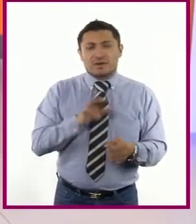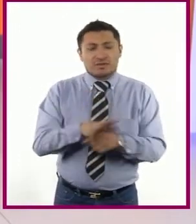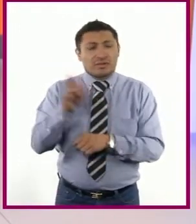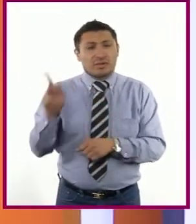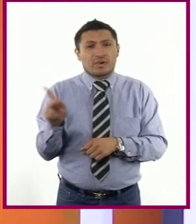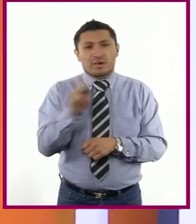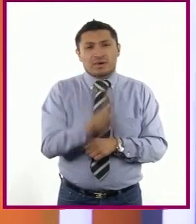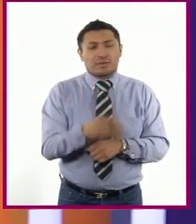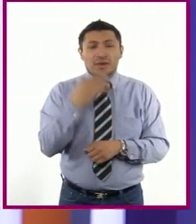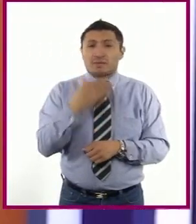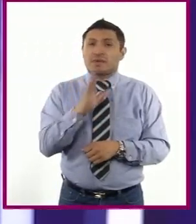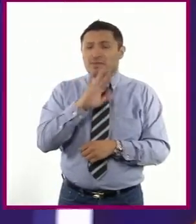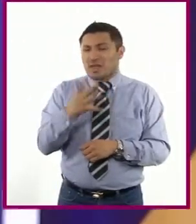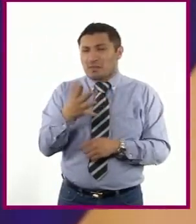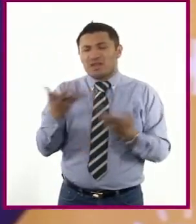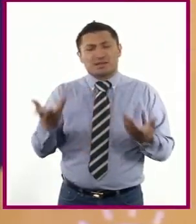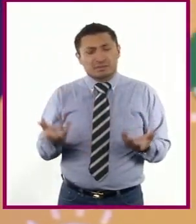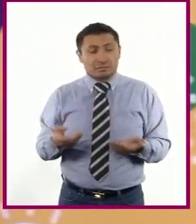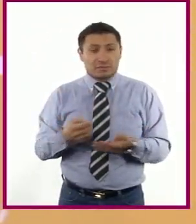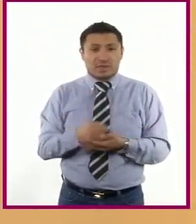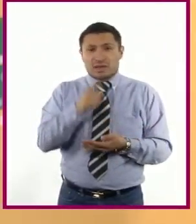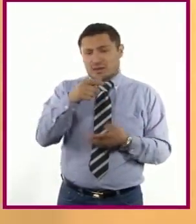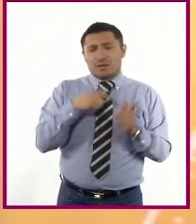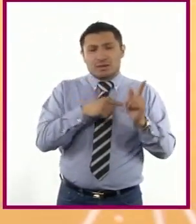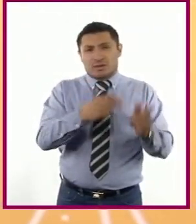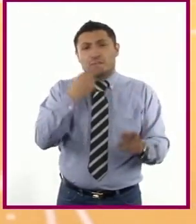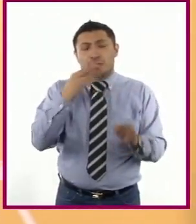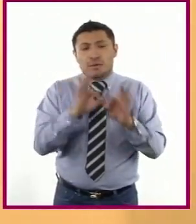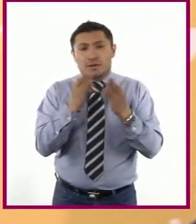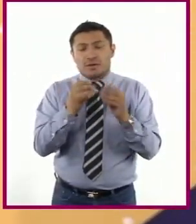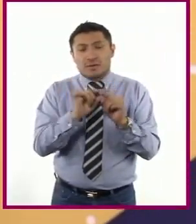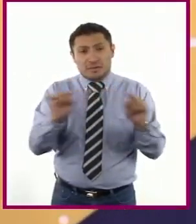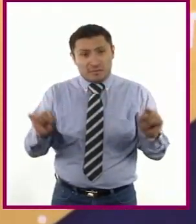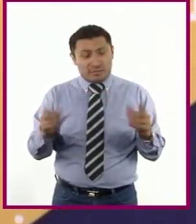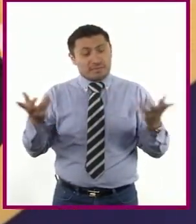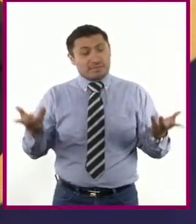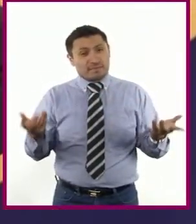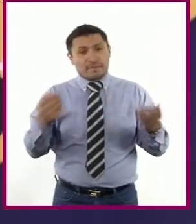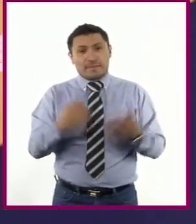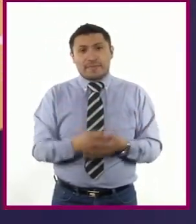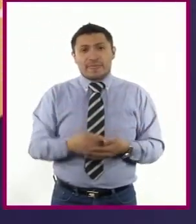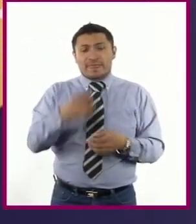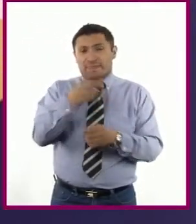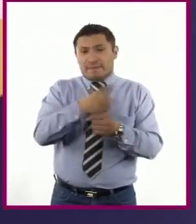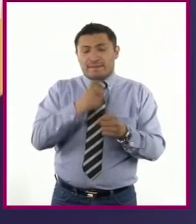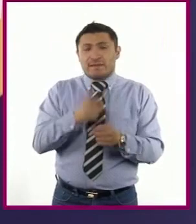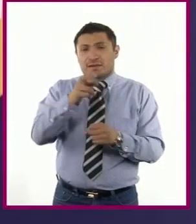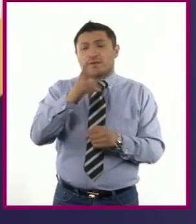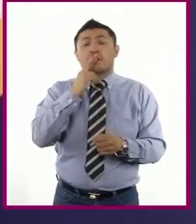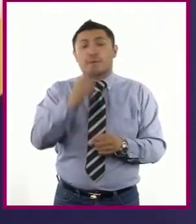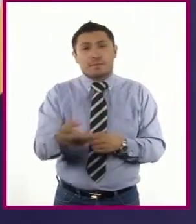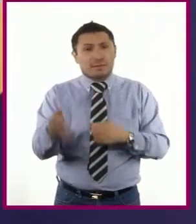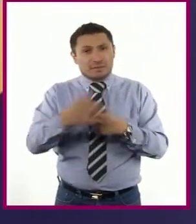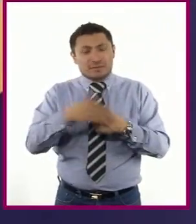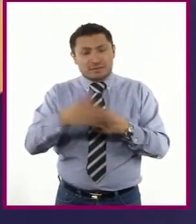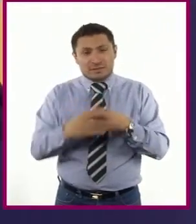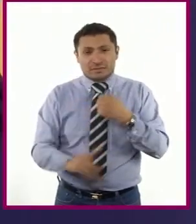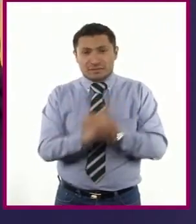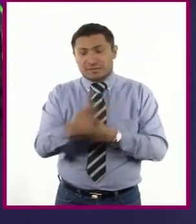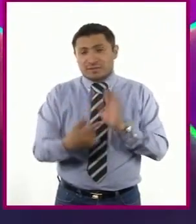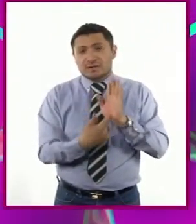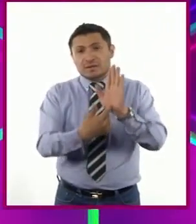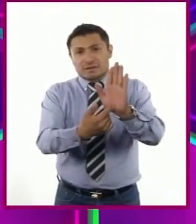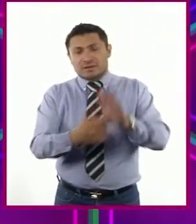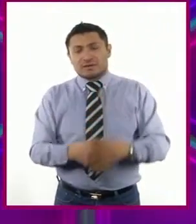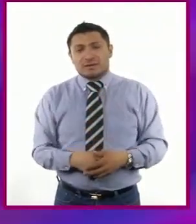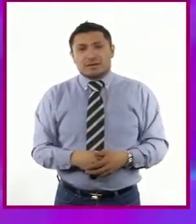fue? Para continuar aplicando las fórmulas del área y el perímetro, los invito a resolver el siguiente problema.